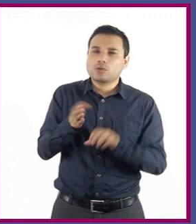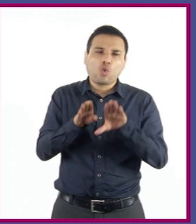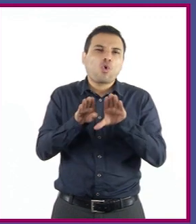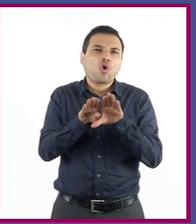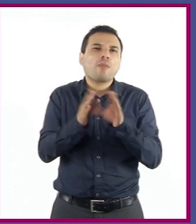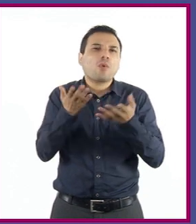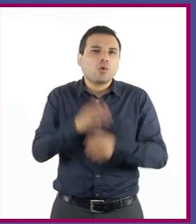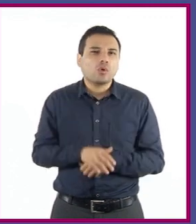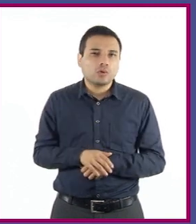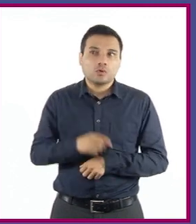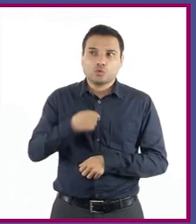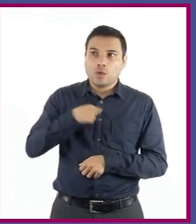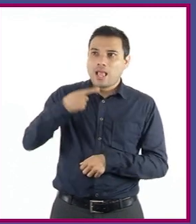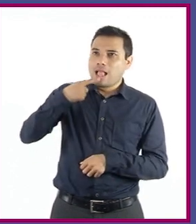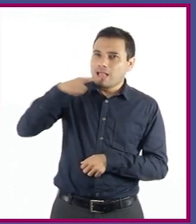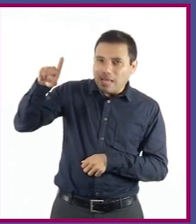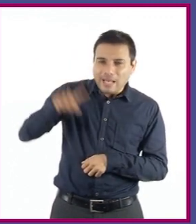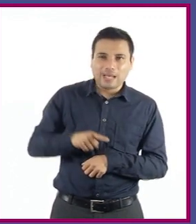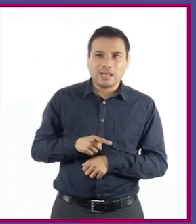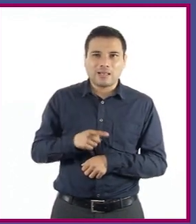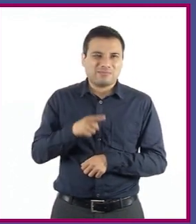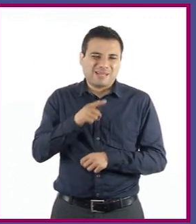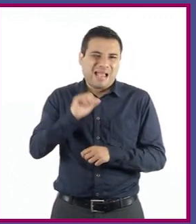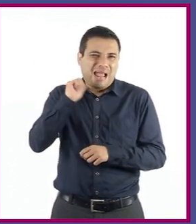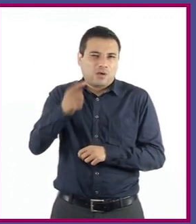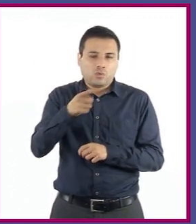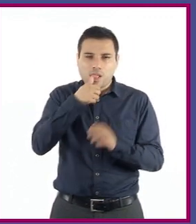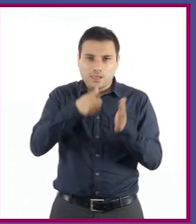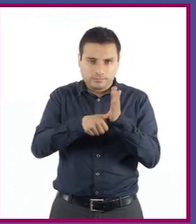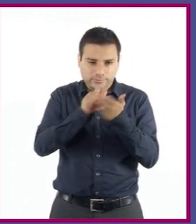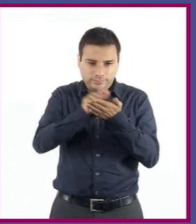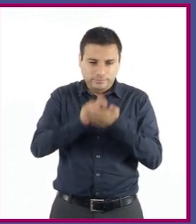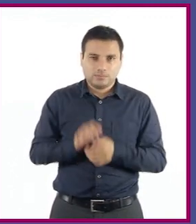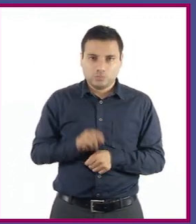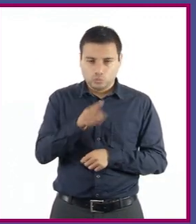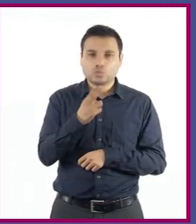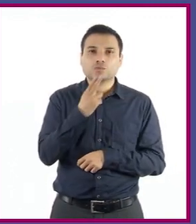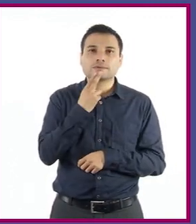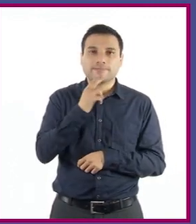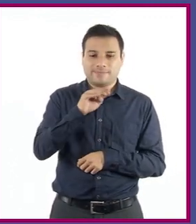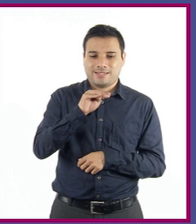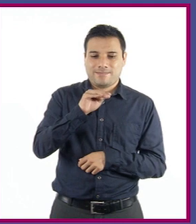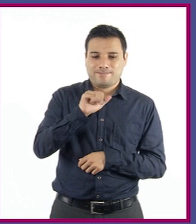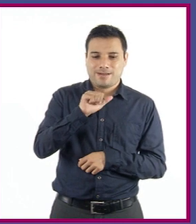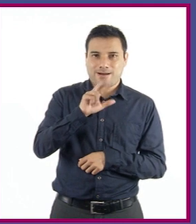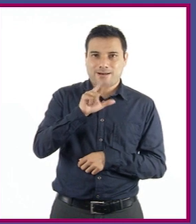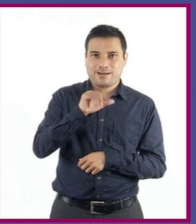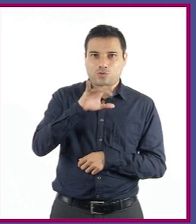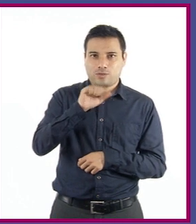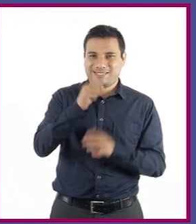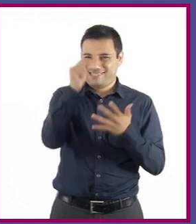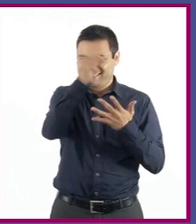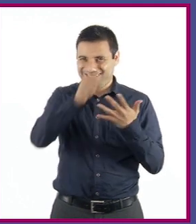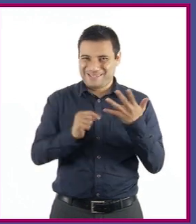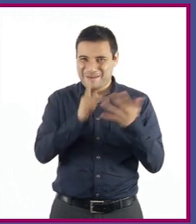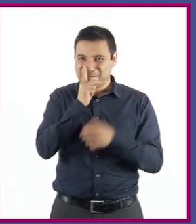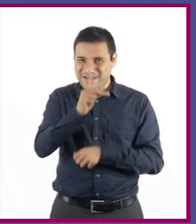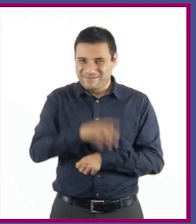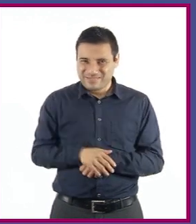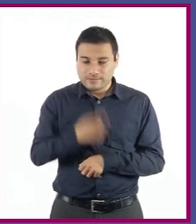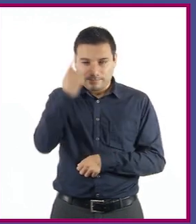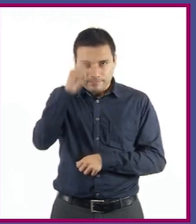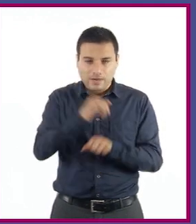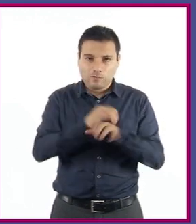petición, reclamo, etc. Utilicen algunos marcadores del discurso con la finalidad de focalizar cierta